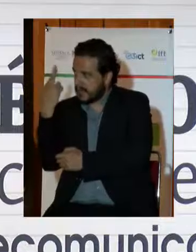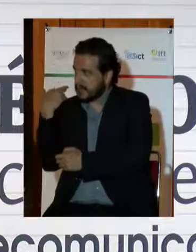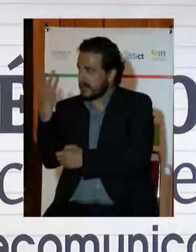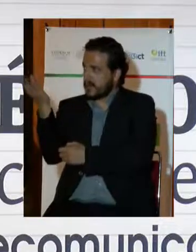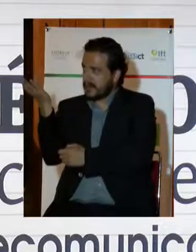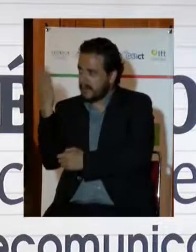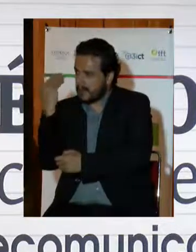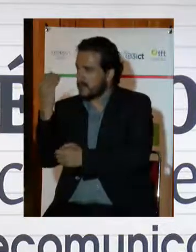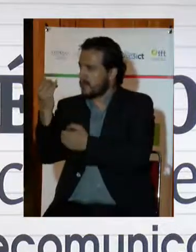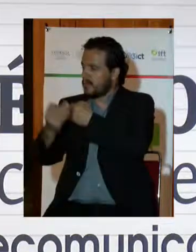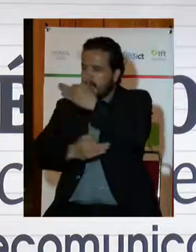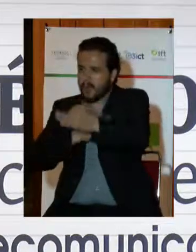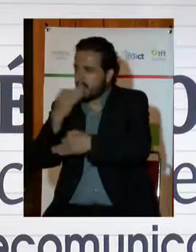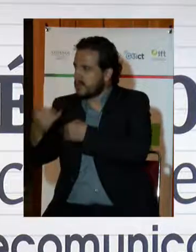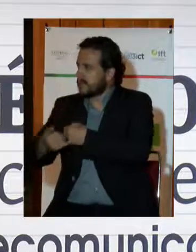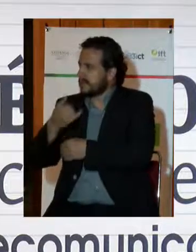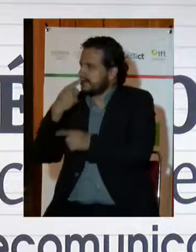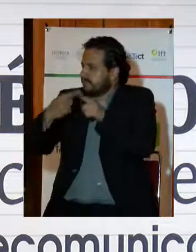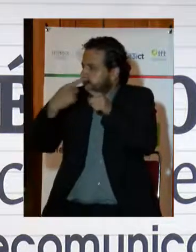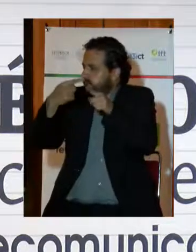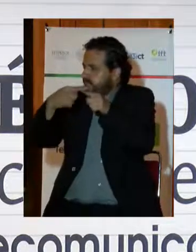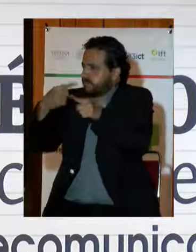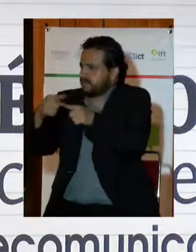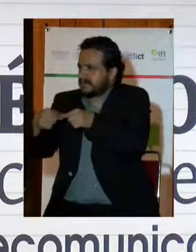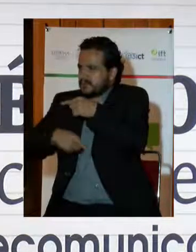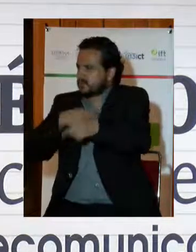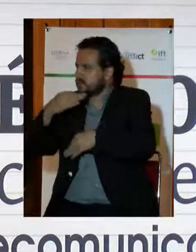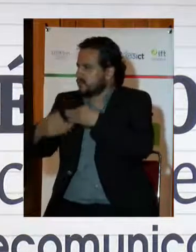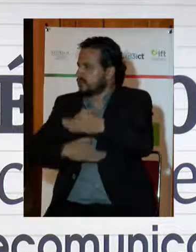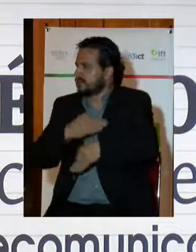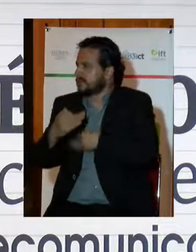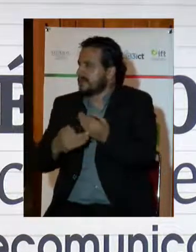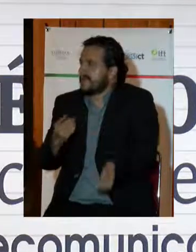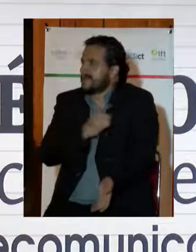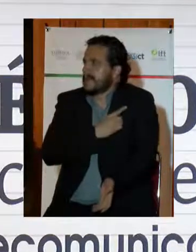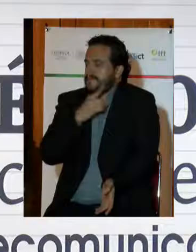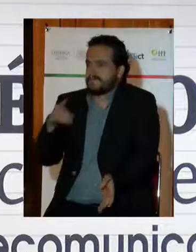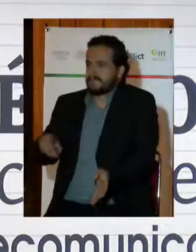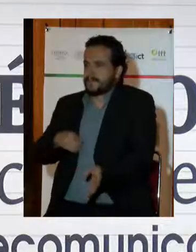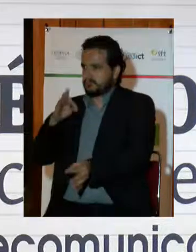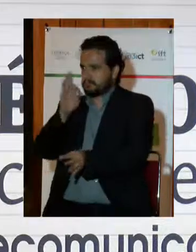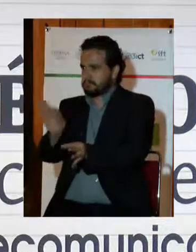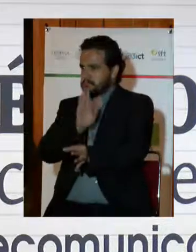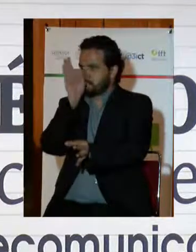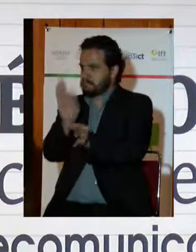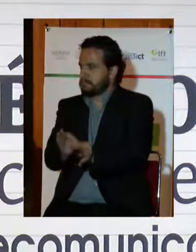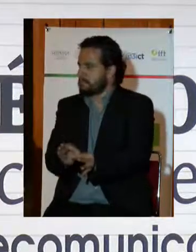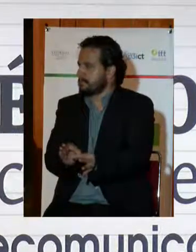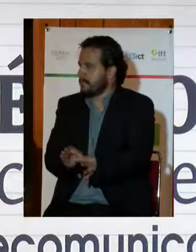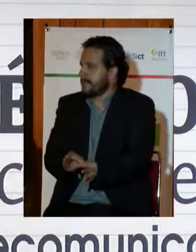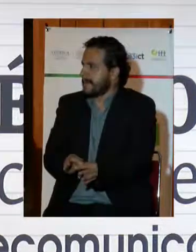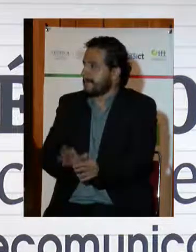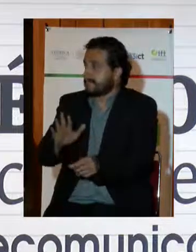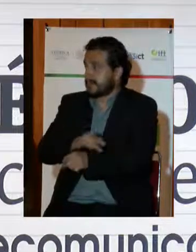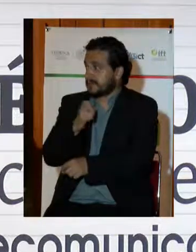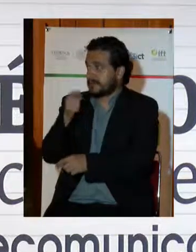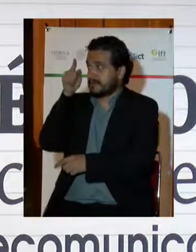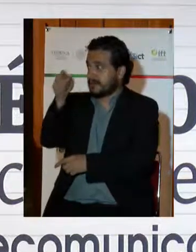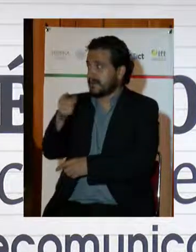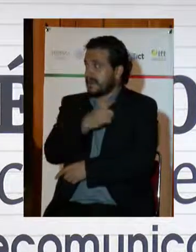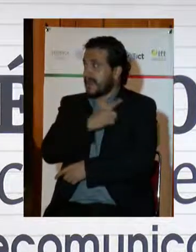de, en este y en otros casos, cumplan, porque es su deber, pero porque también es